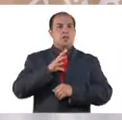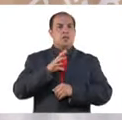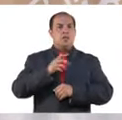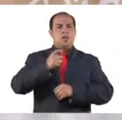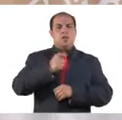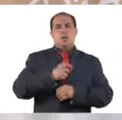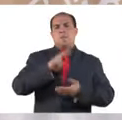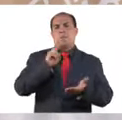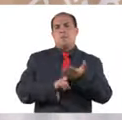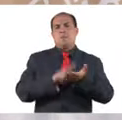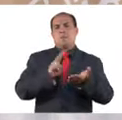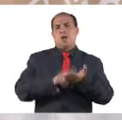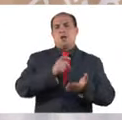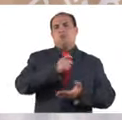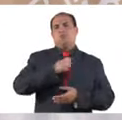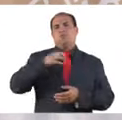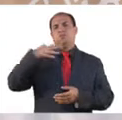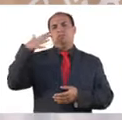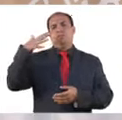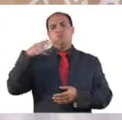sobreprecio.